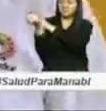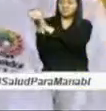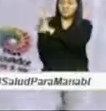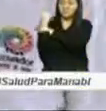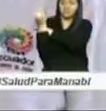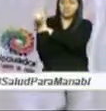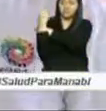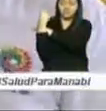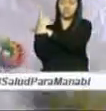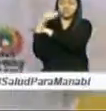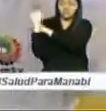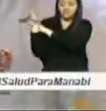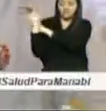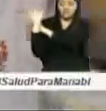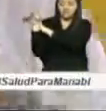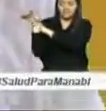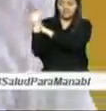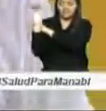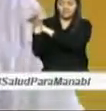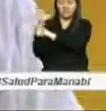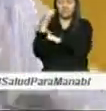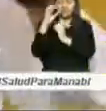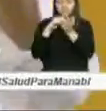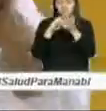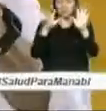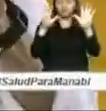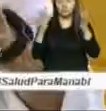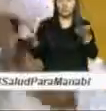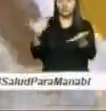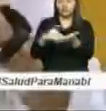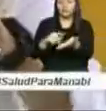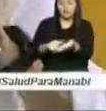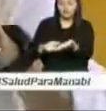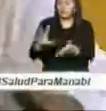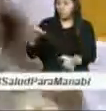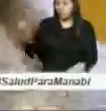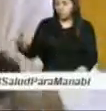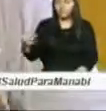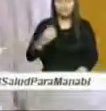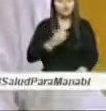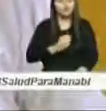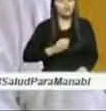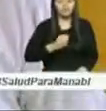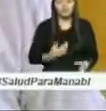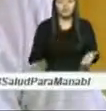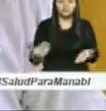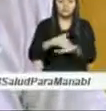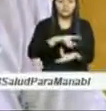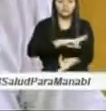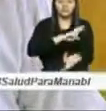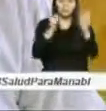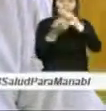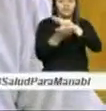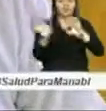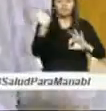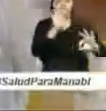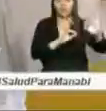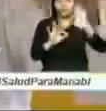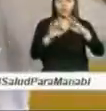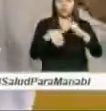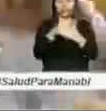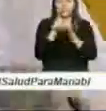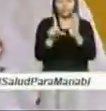cumplieron. Y en el 2008 me volví a reunir con los empresarios y les dije, ustedes no han cumplido, vamos a reformar la fórmula de anticipo de impuestos a